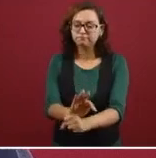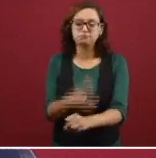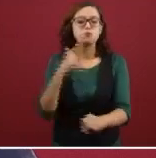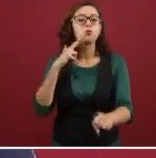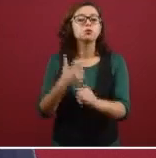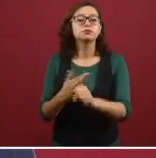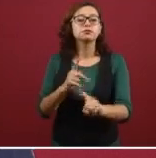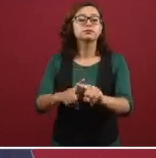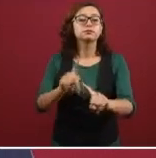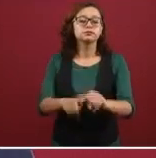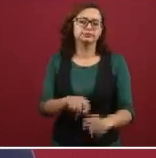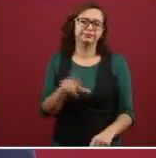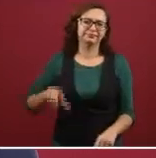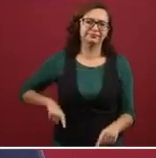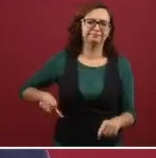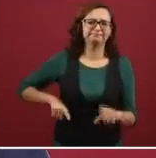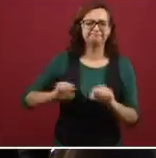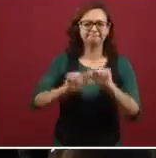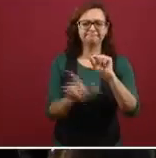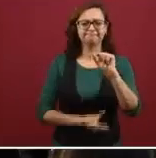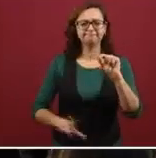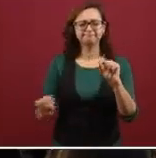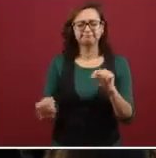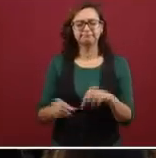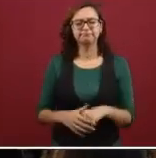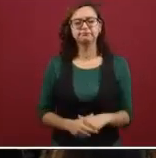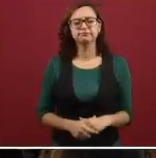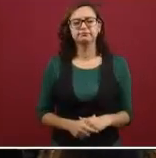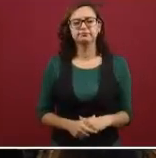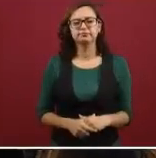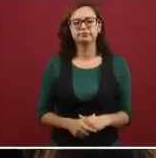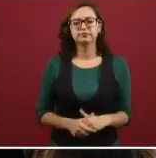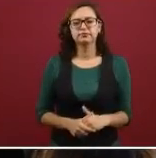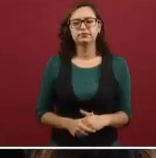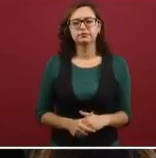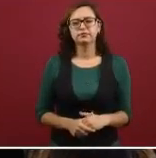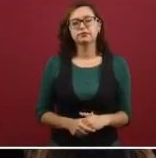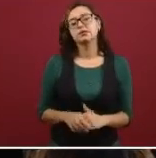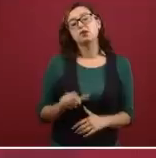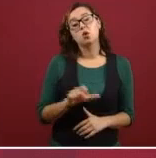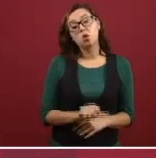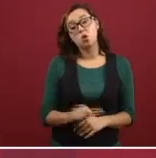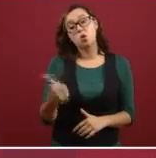Estado mexicano. Y lo otro, pues